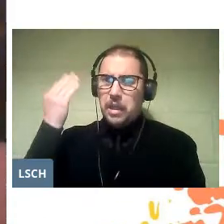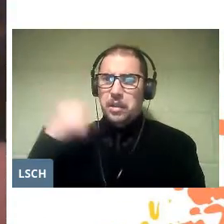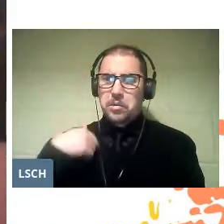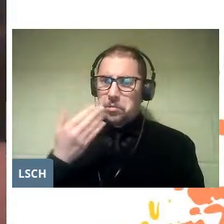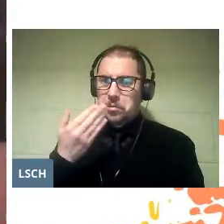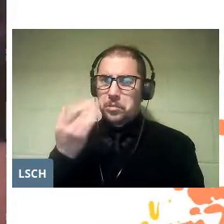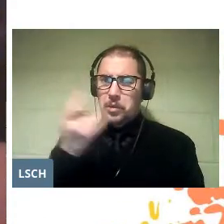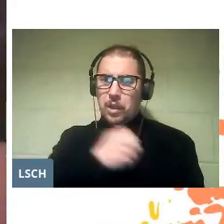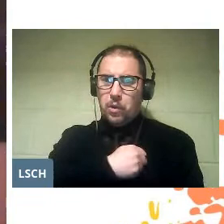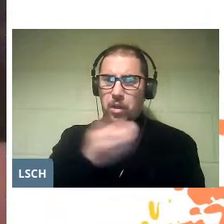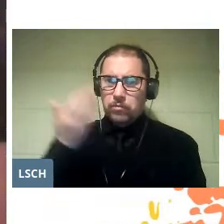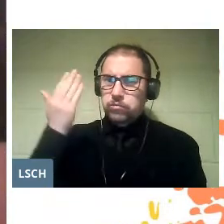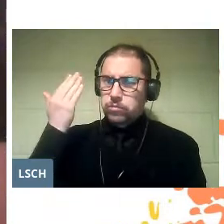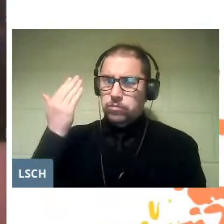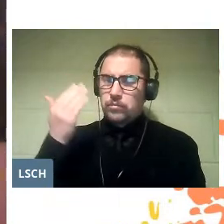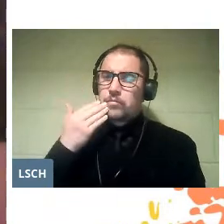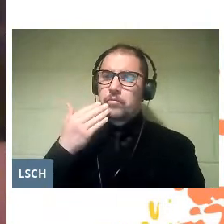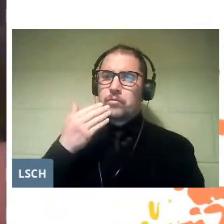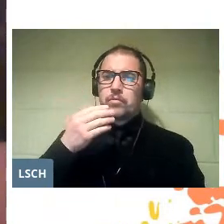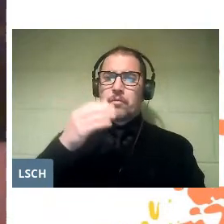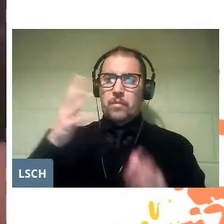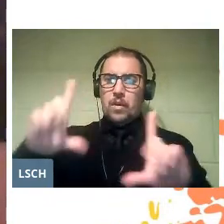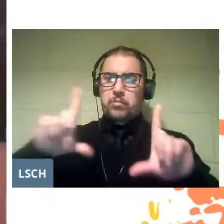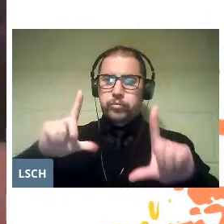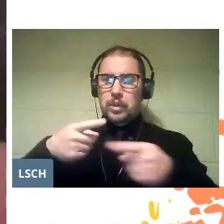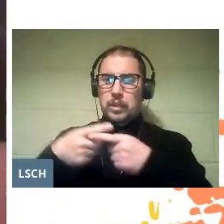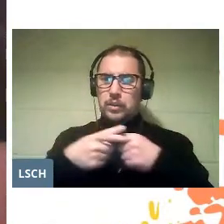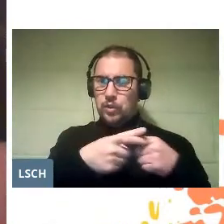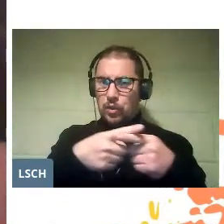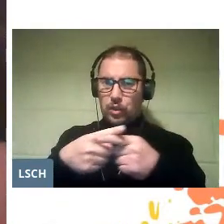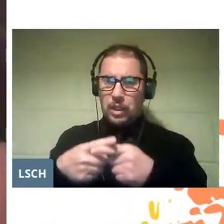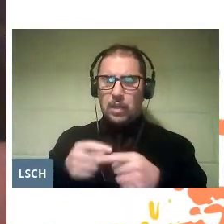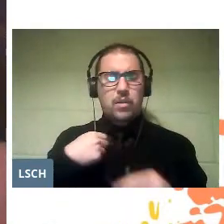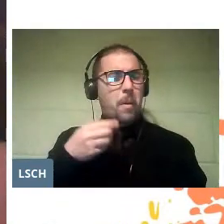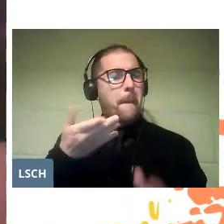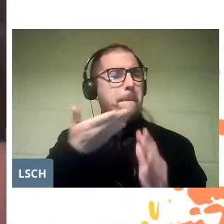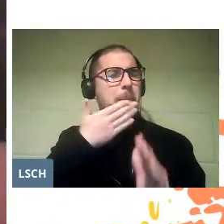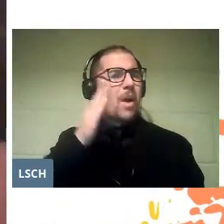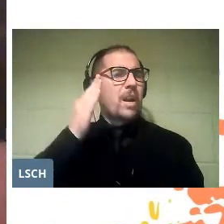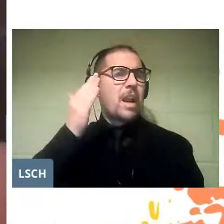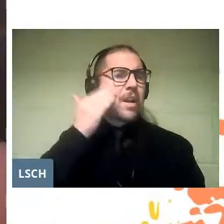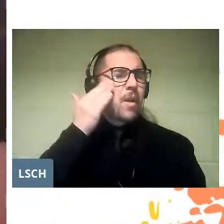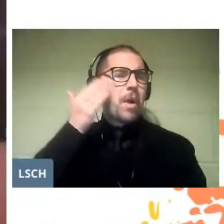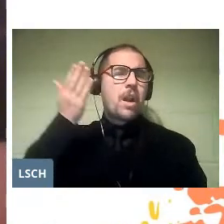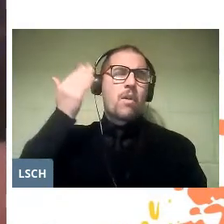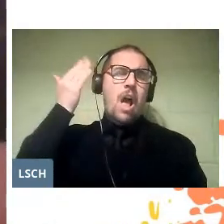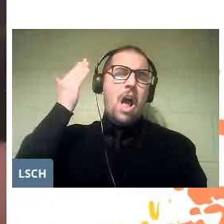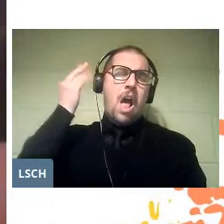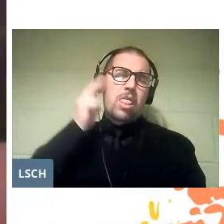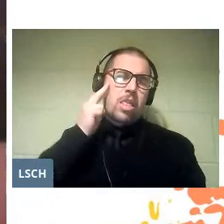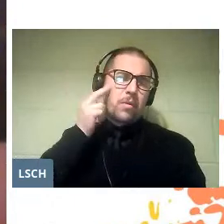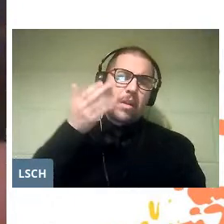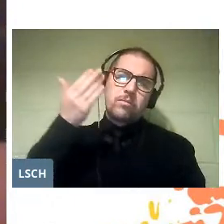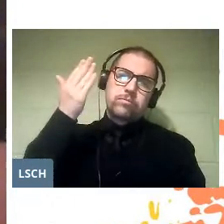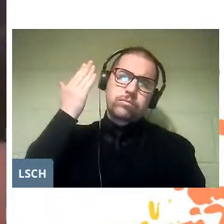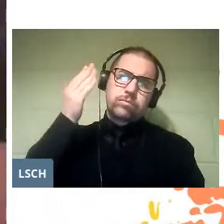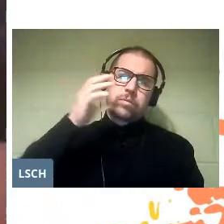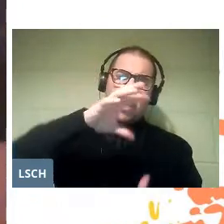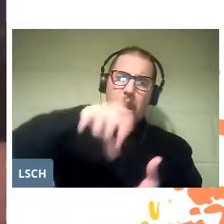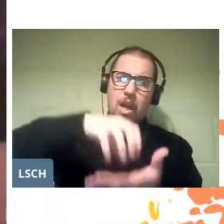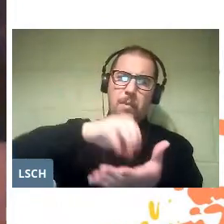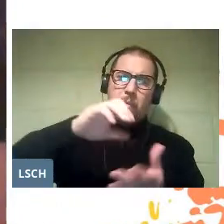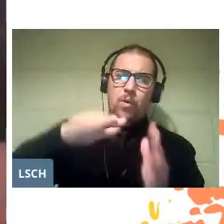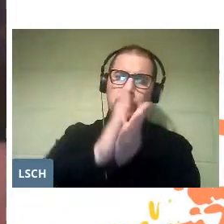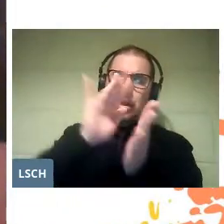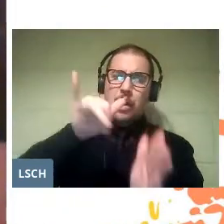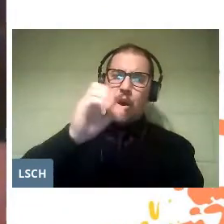Chile. Hice la carrera de sociología allí y tengo los mejores recuerdos de mis años en el campus San Joaquín.